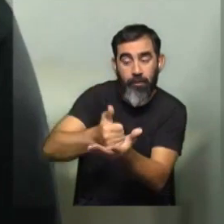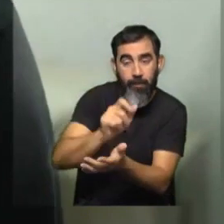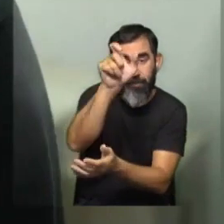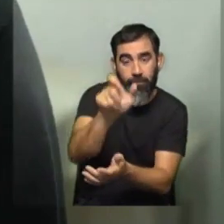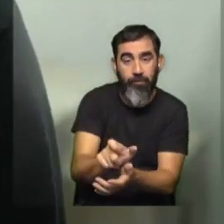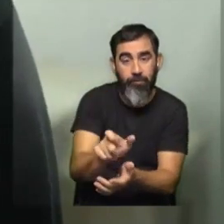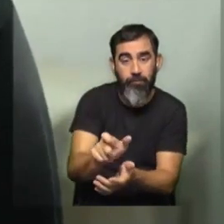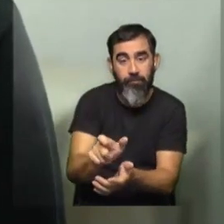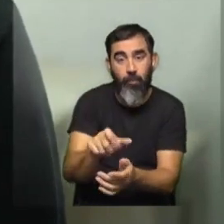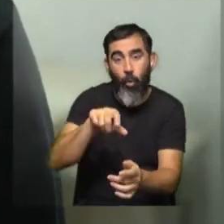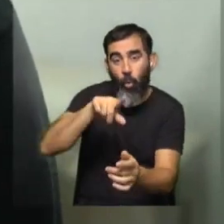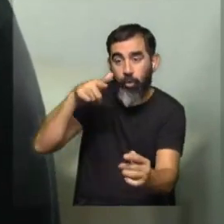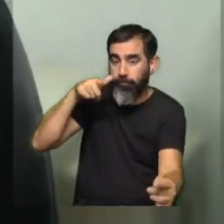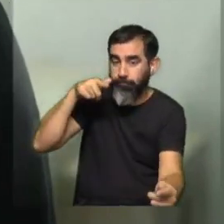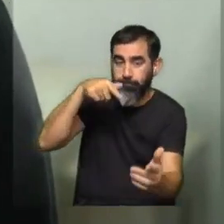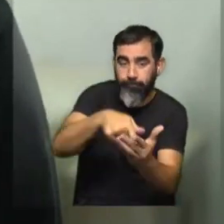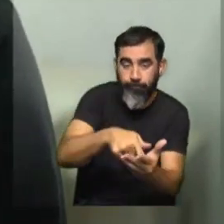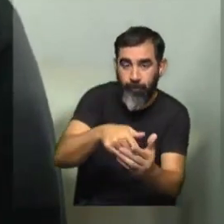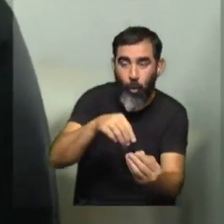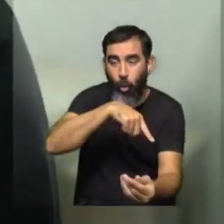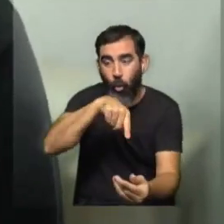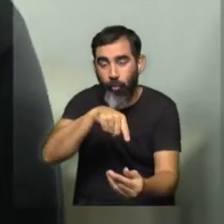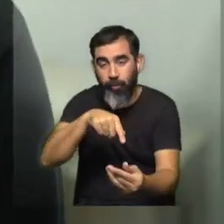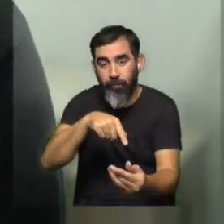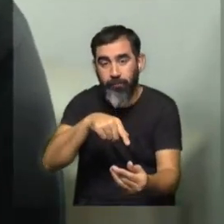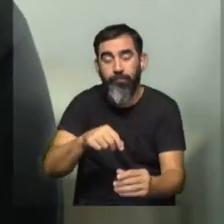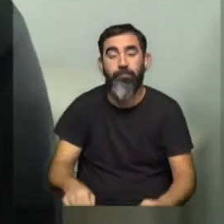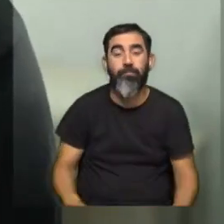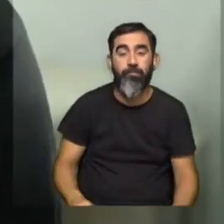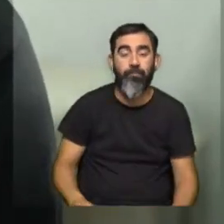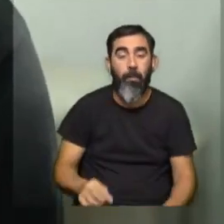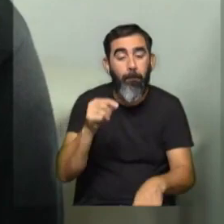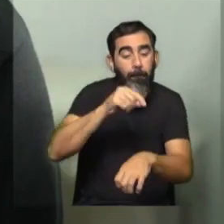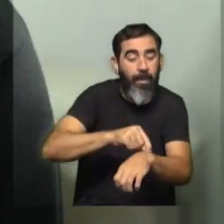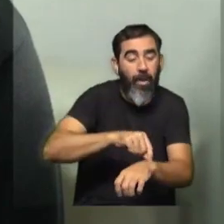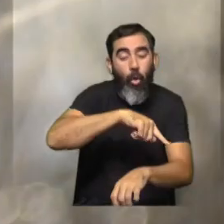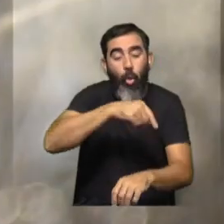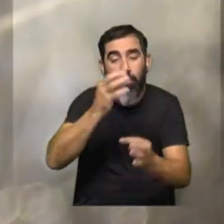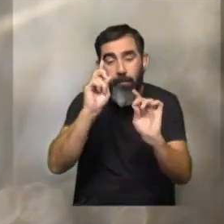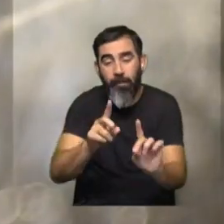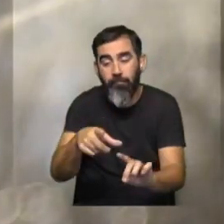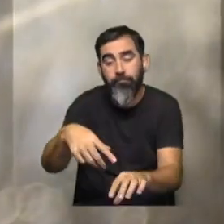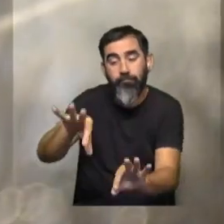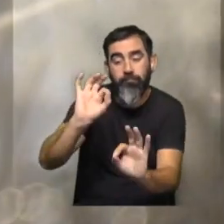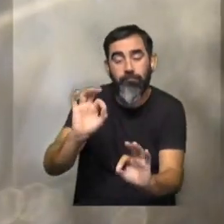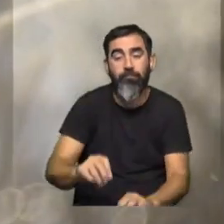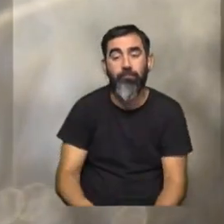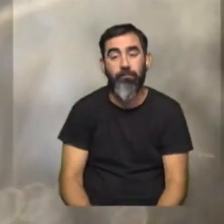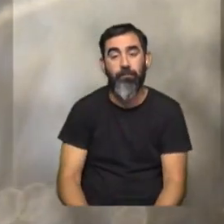quizás para decidir dónde aterrizar y en el punto donde quiere picar a la persona.